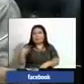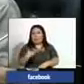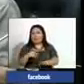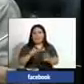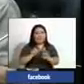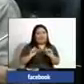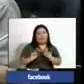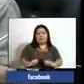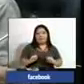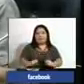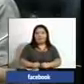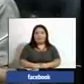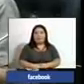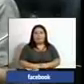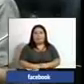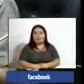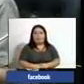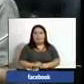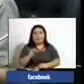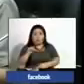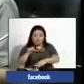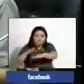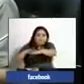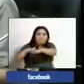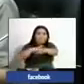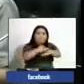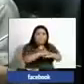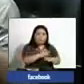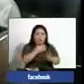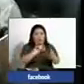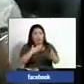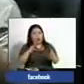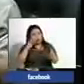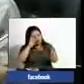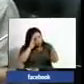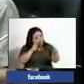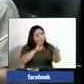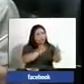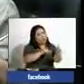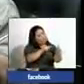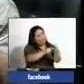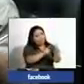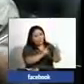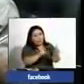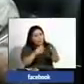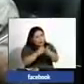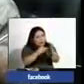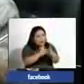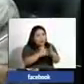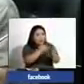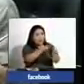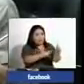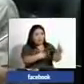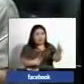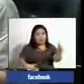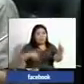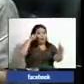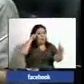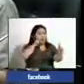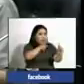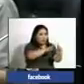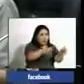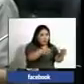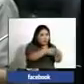totalmente inconsecuente. Es el llamado que le haríamos respetuoso al presidente de la República, Nayib Bukele, y a los miembros de su equipo, de